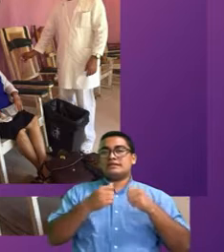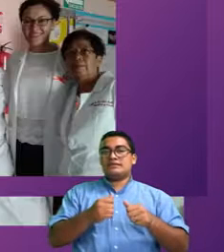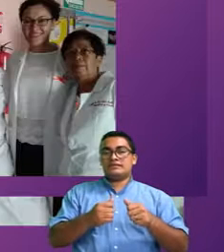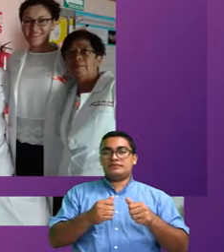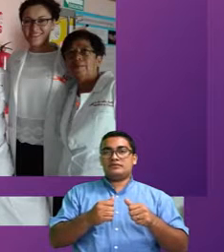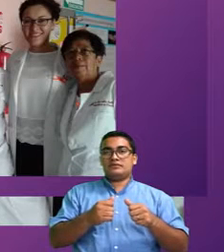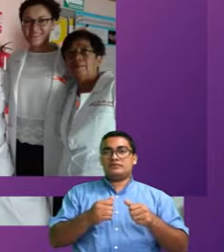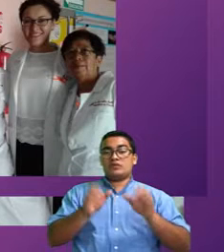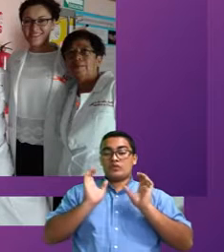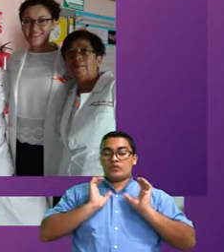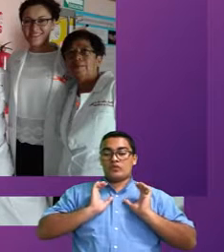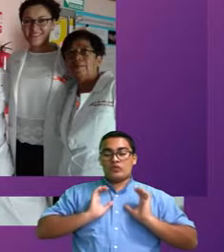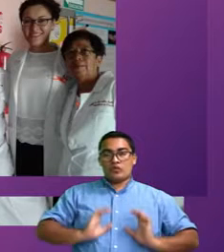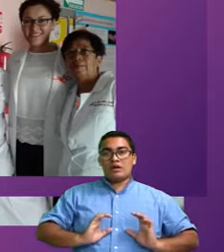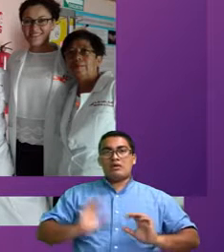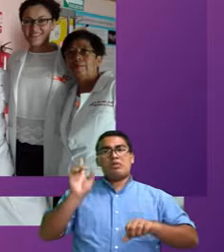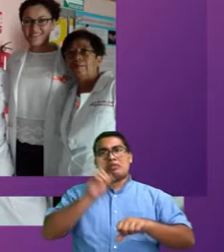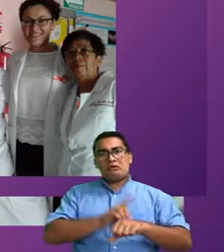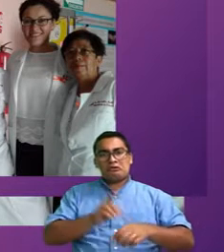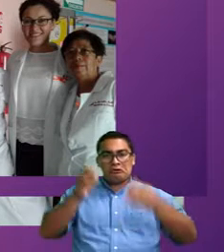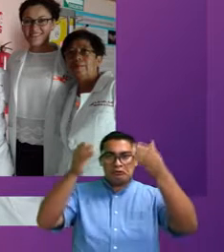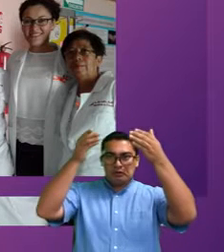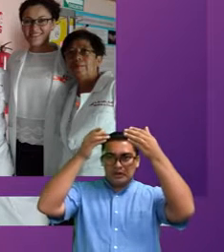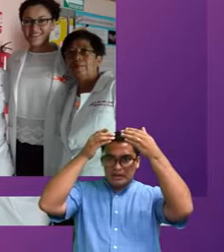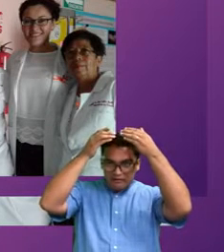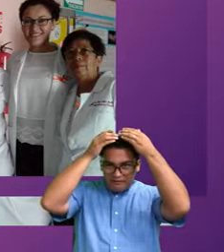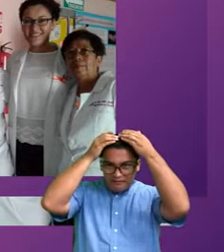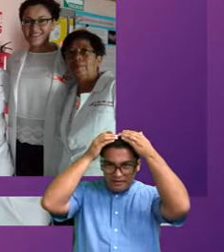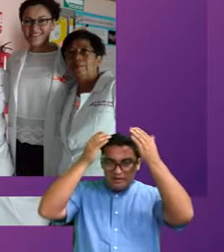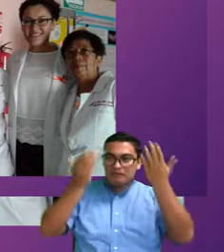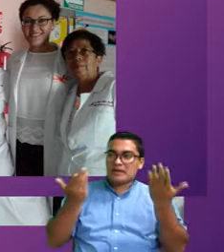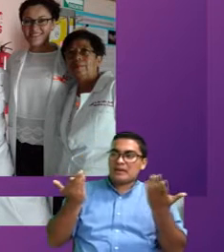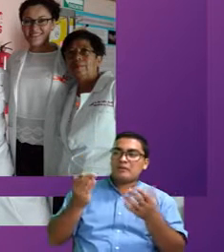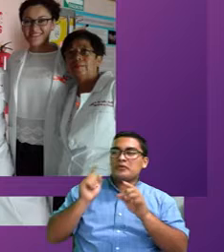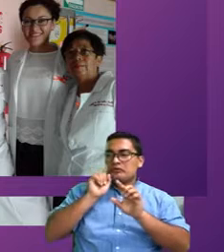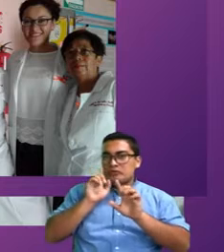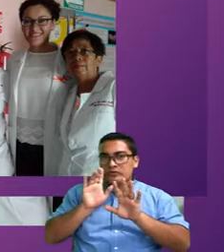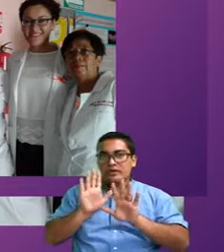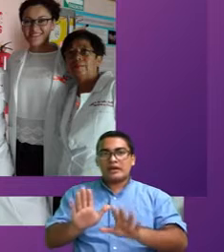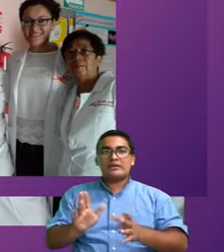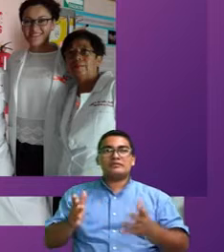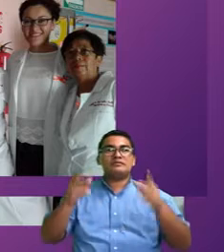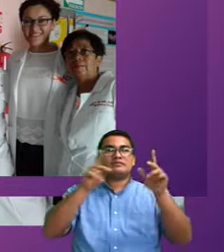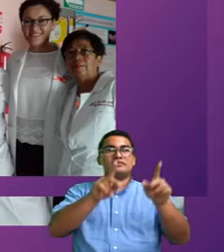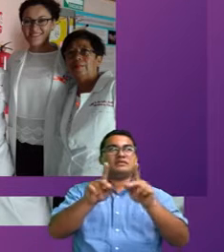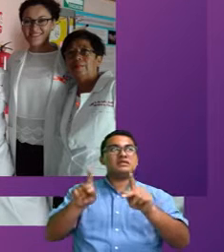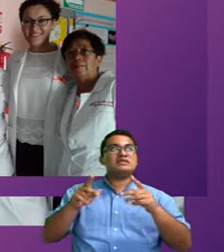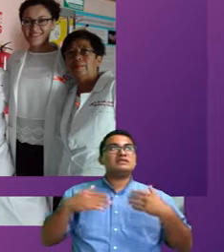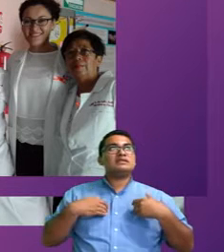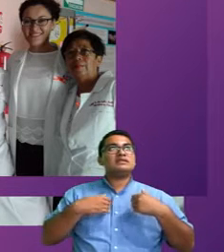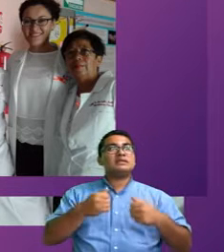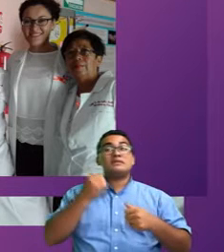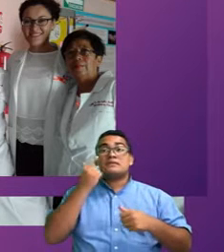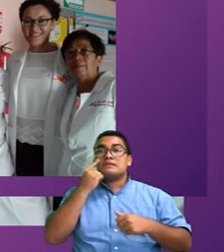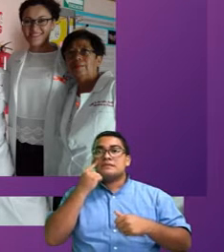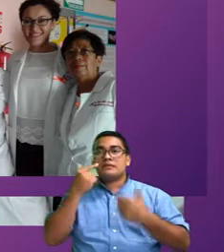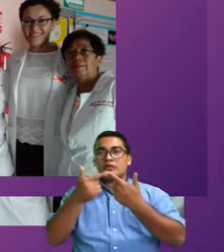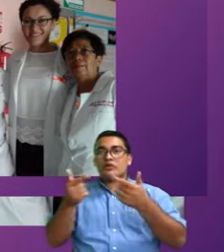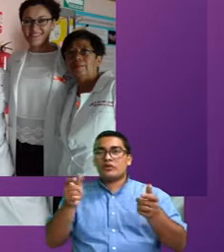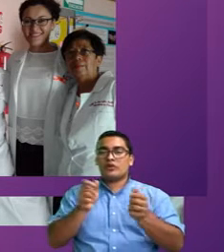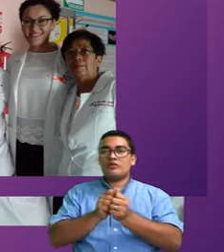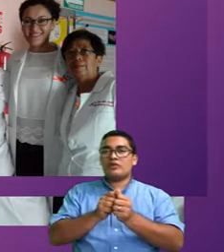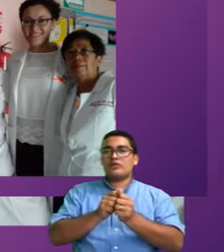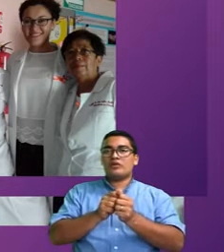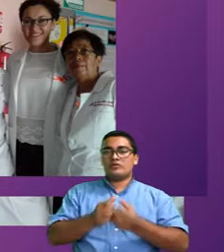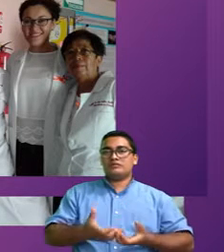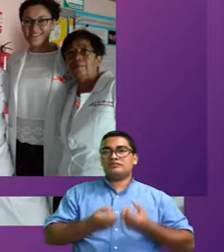el cuidado que le brinda el médico y la enfermera, no solo es los cuidados que brinda el personal de salud. Esa es parte del equipo de oncología. ¿Eh? Esa es parte